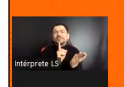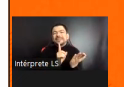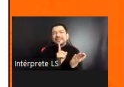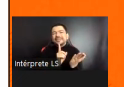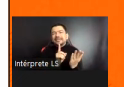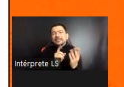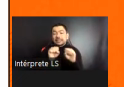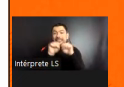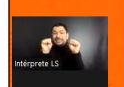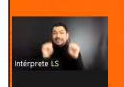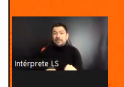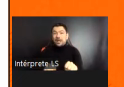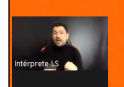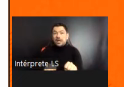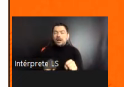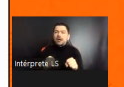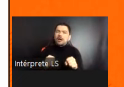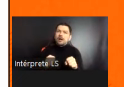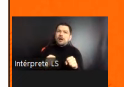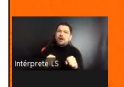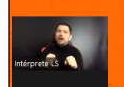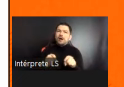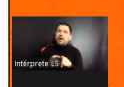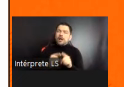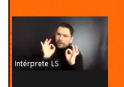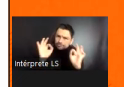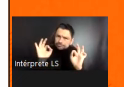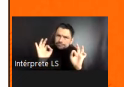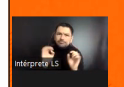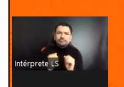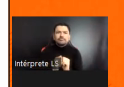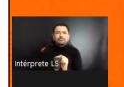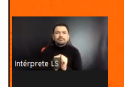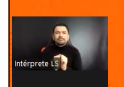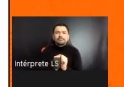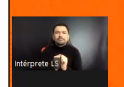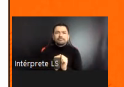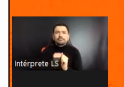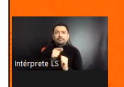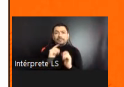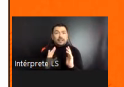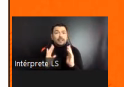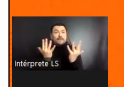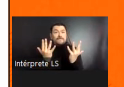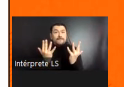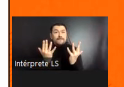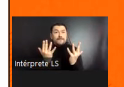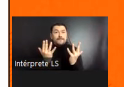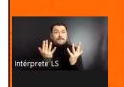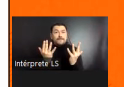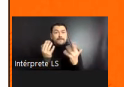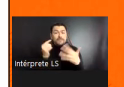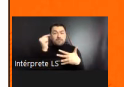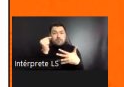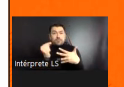una elevación de condiciones de vida para poder medir